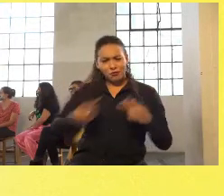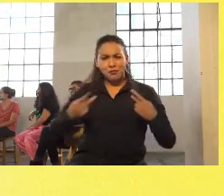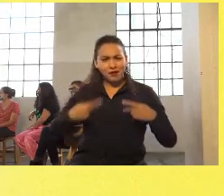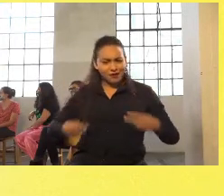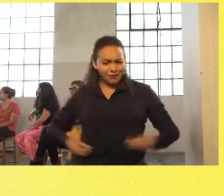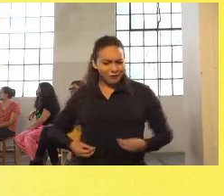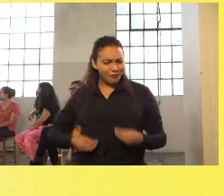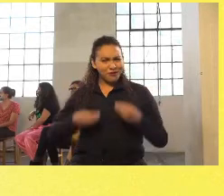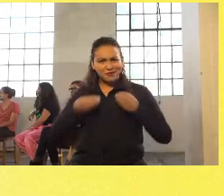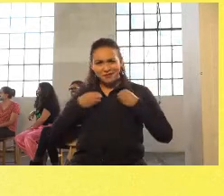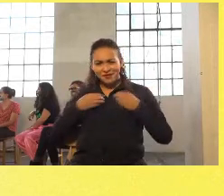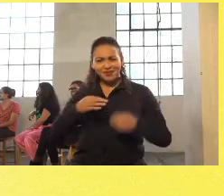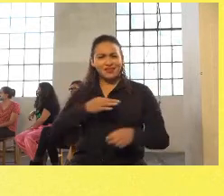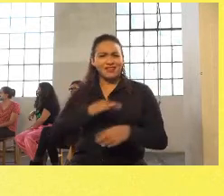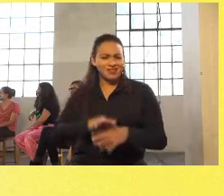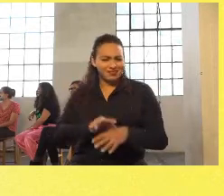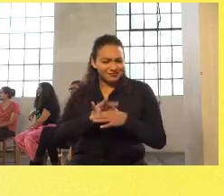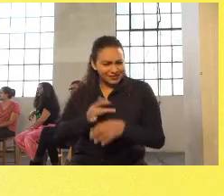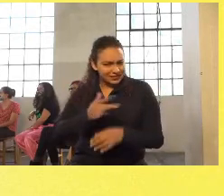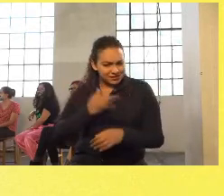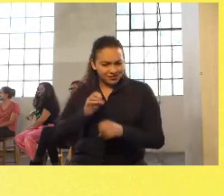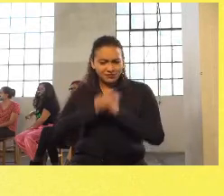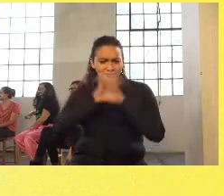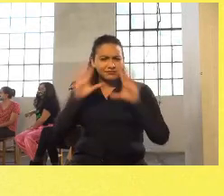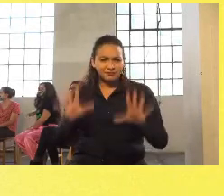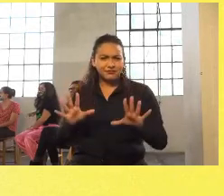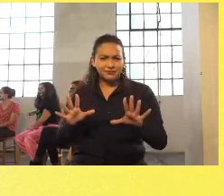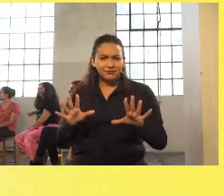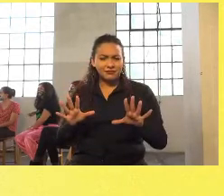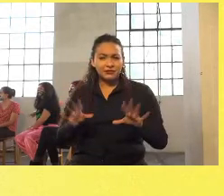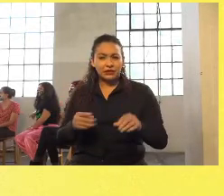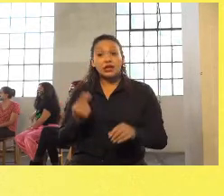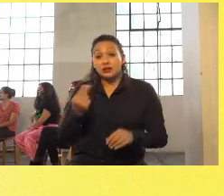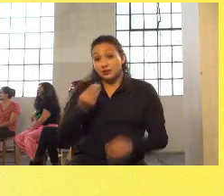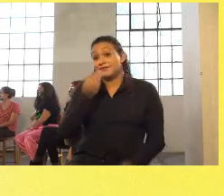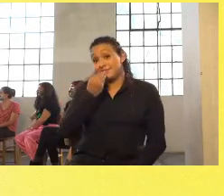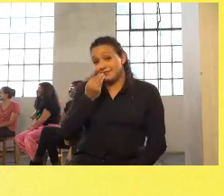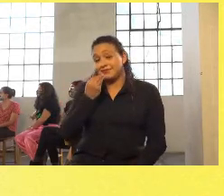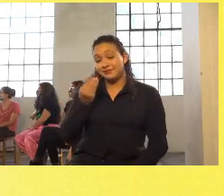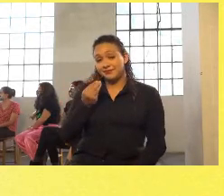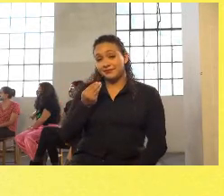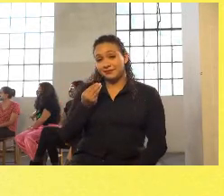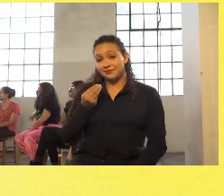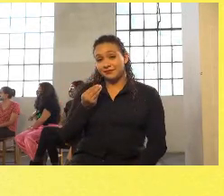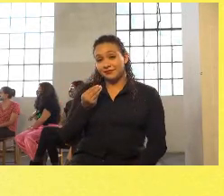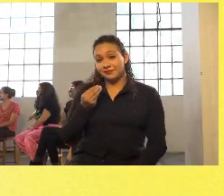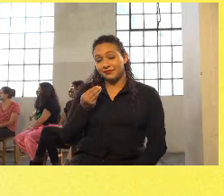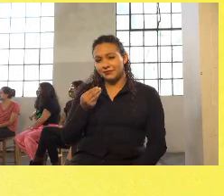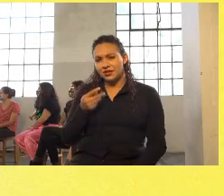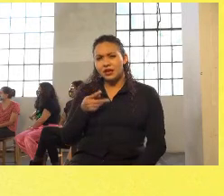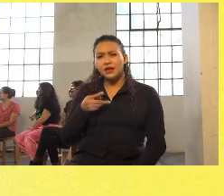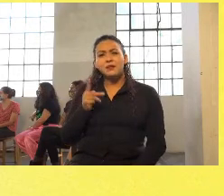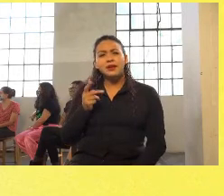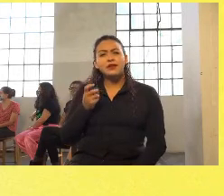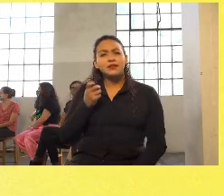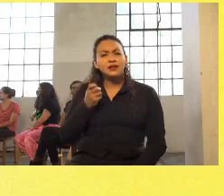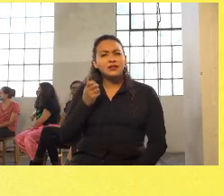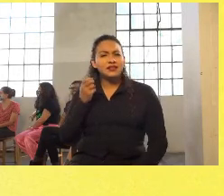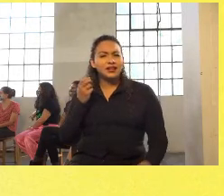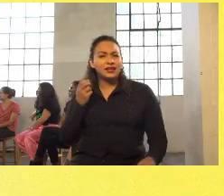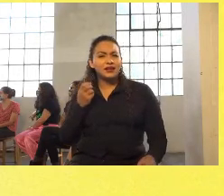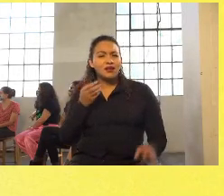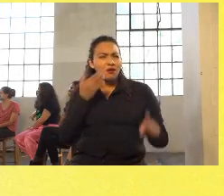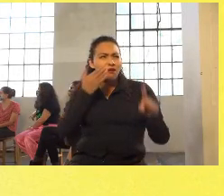y comemos y necesitamos ciertas cosas. Y pues eso, creo que también, pues nunca perder esa dimensión. O sea,